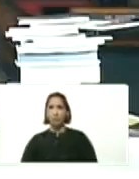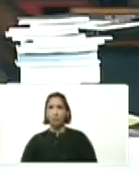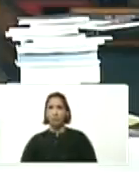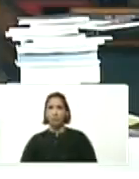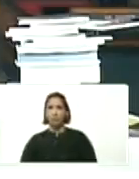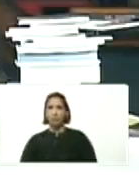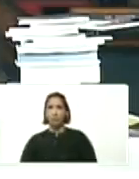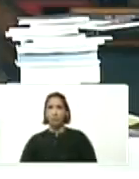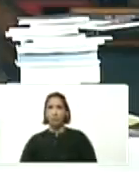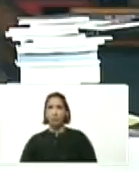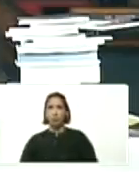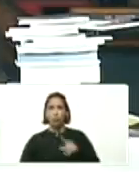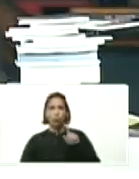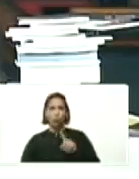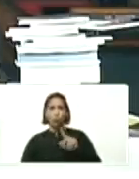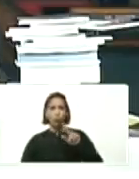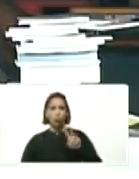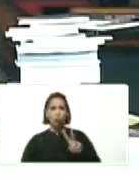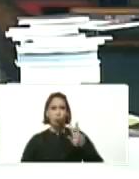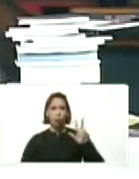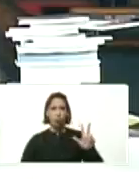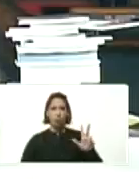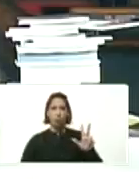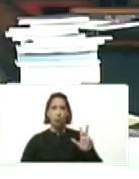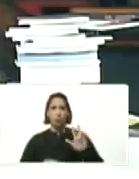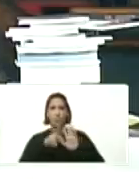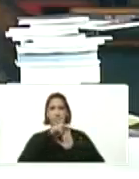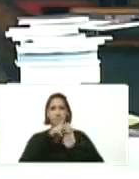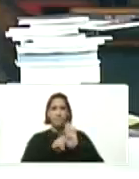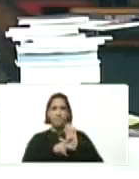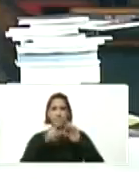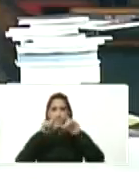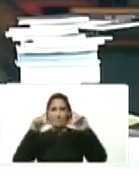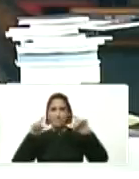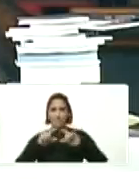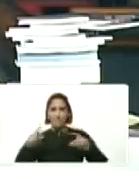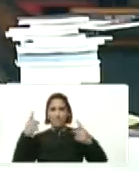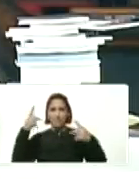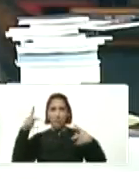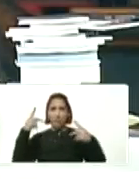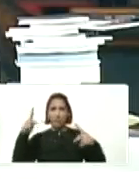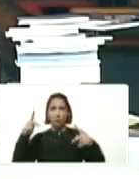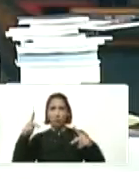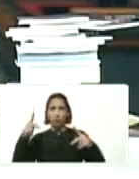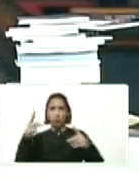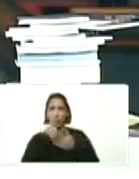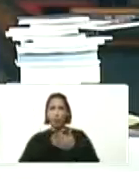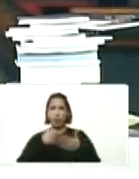uno, dos, tres párrafos fue escrito por